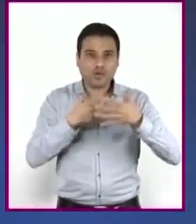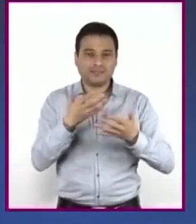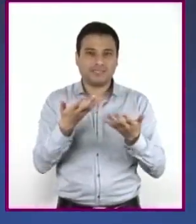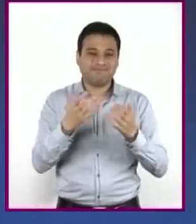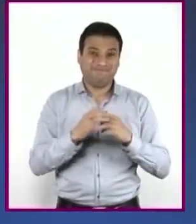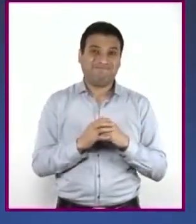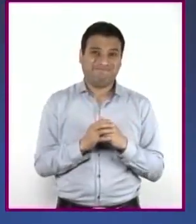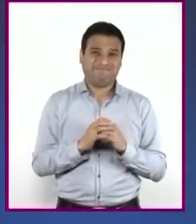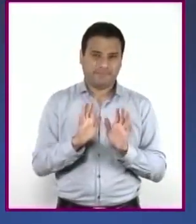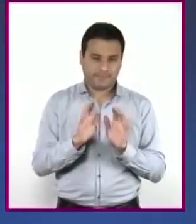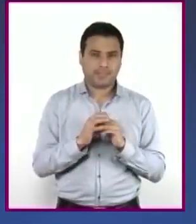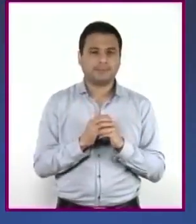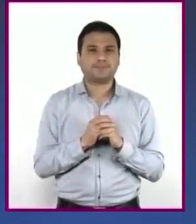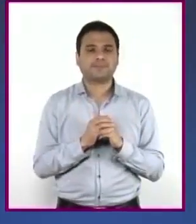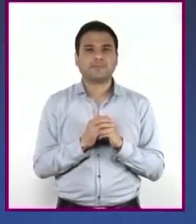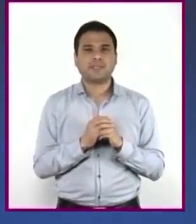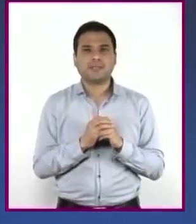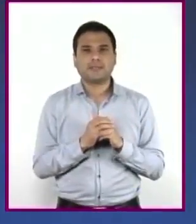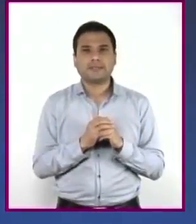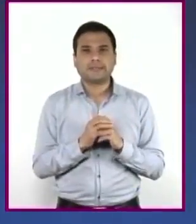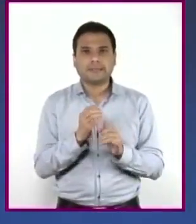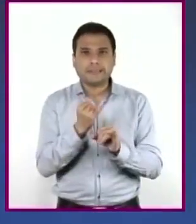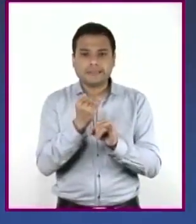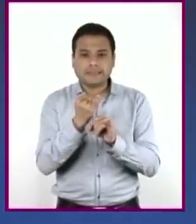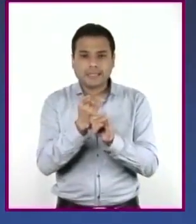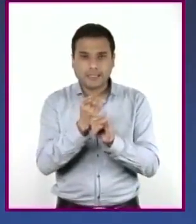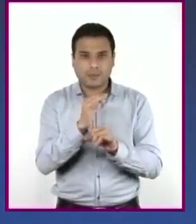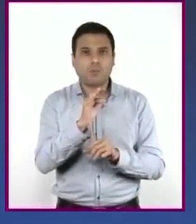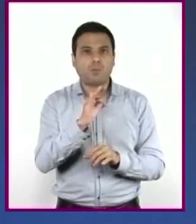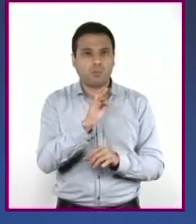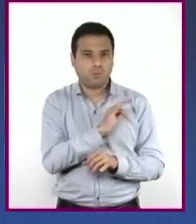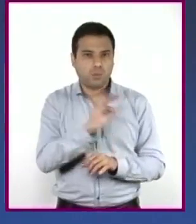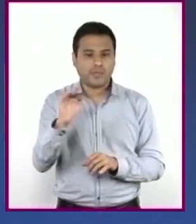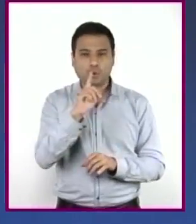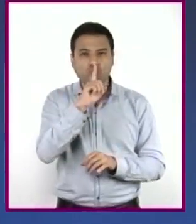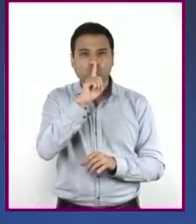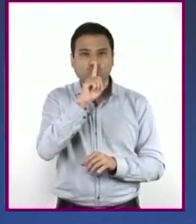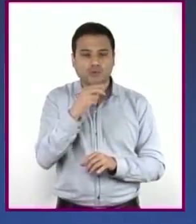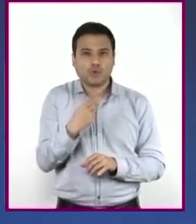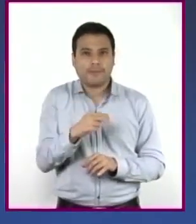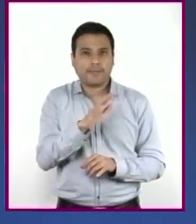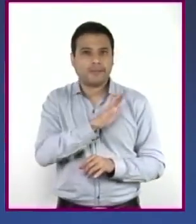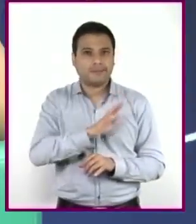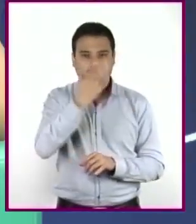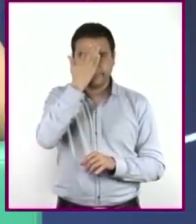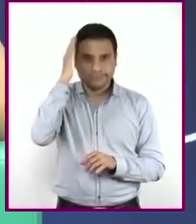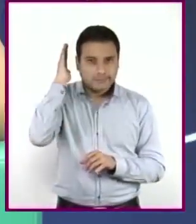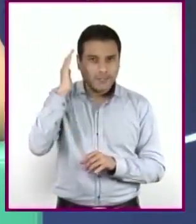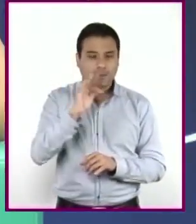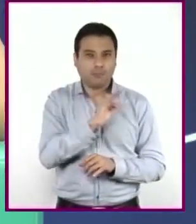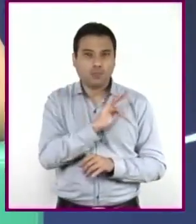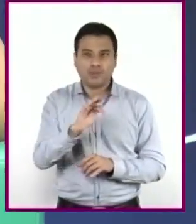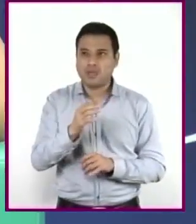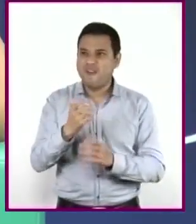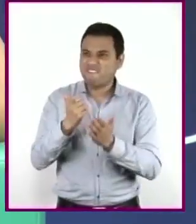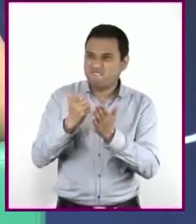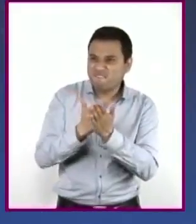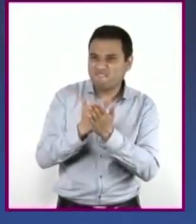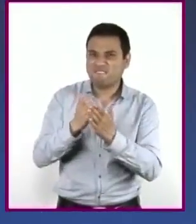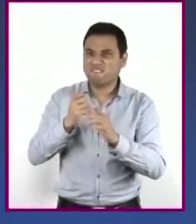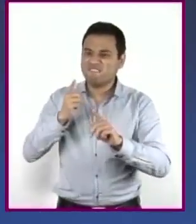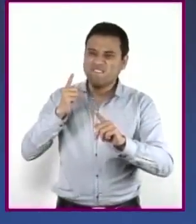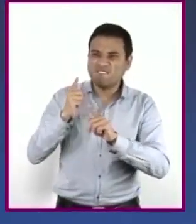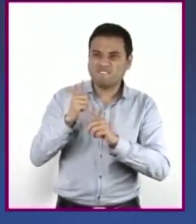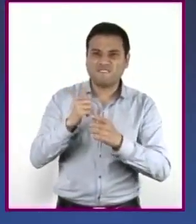que consumen sus hijos, el supuesto anonimato en la red permite ejercer violencia contra otras personas a través de insultos o amenazas. Esto es